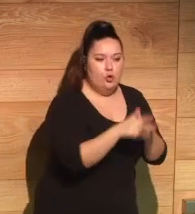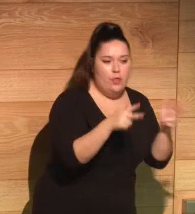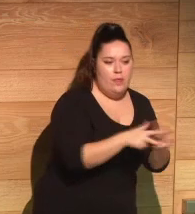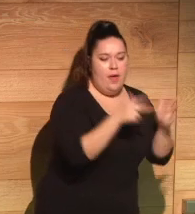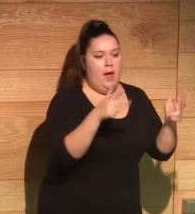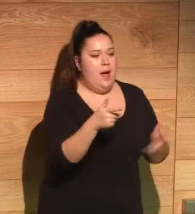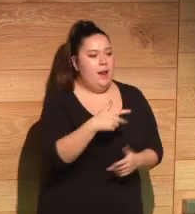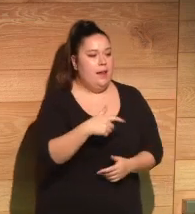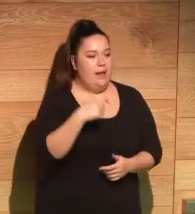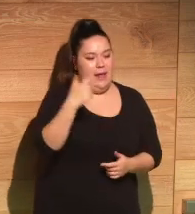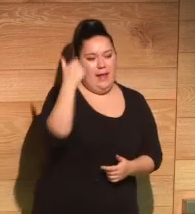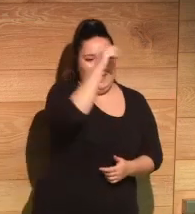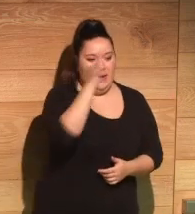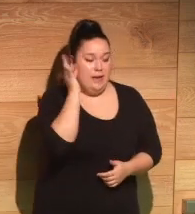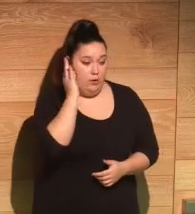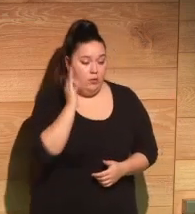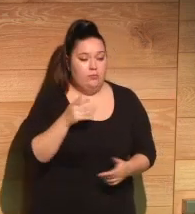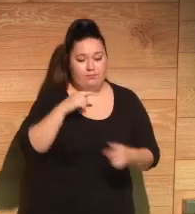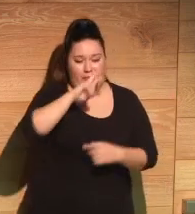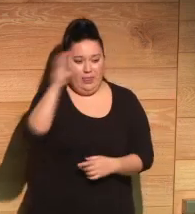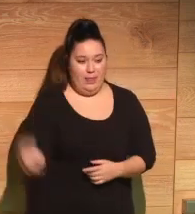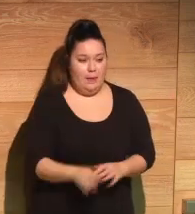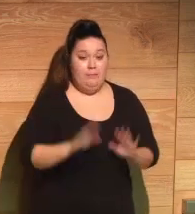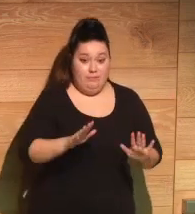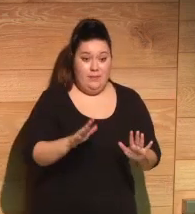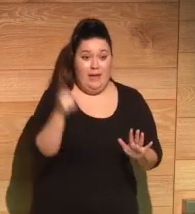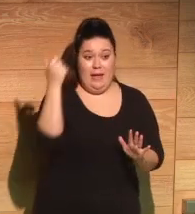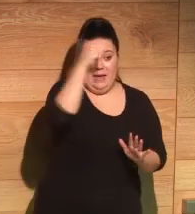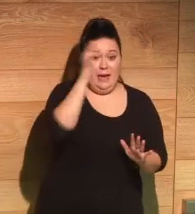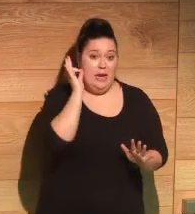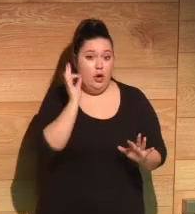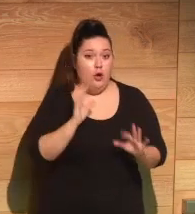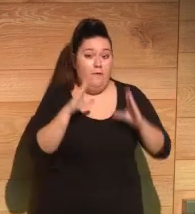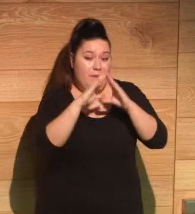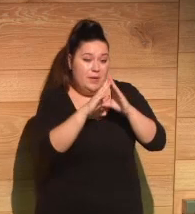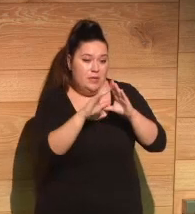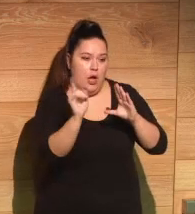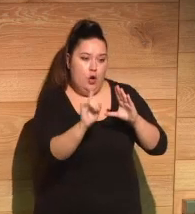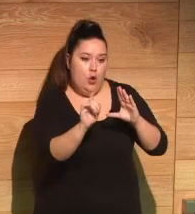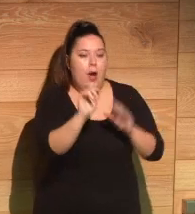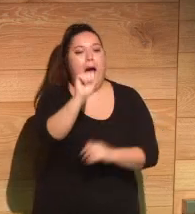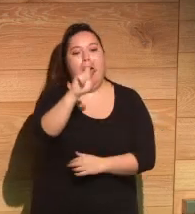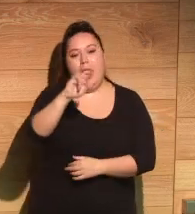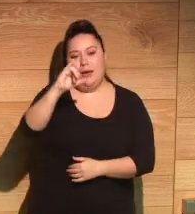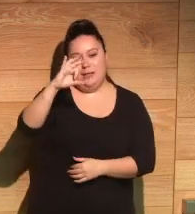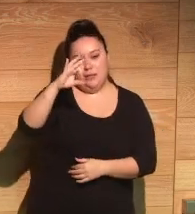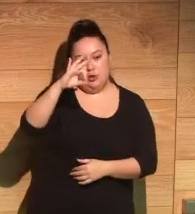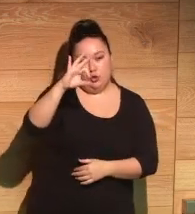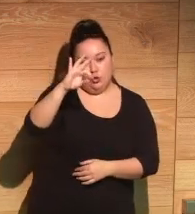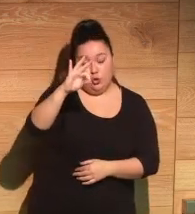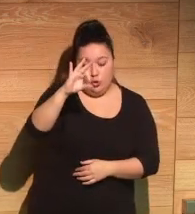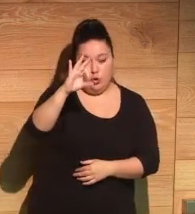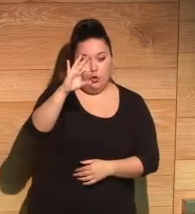cuando hablamos de generaciones tenemos que definir el género, pero no el género en el sentido feminista del término, sino en el sentido aristotélico, la